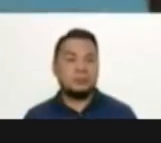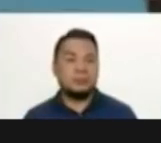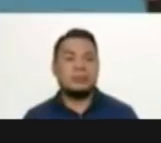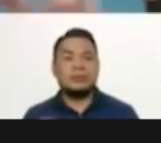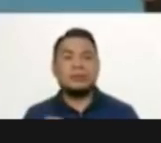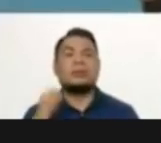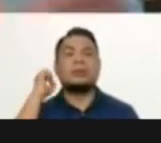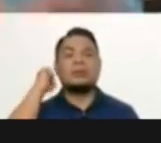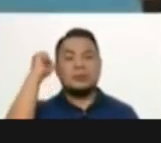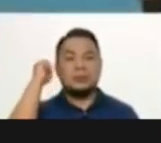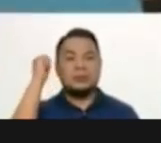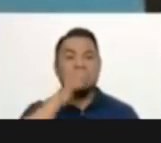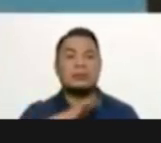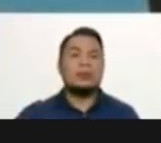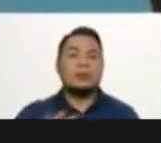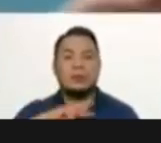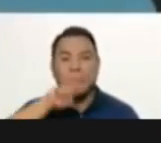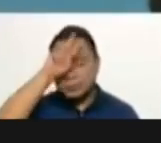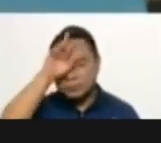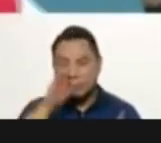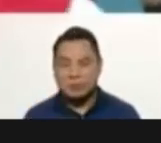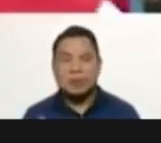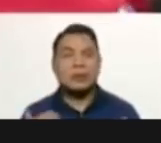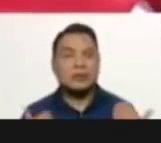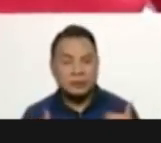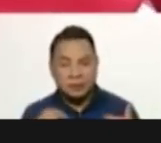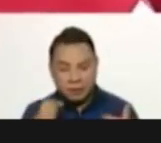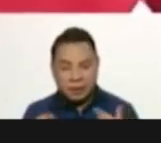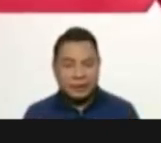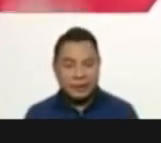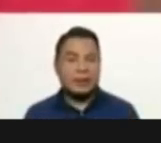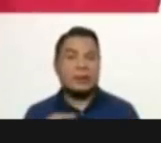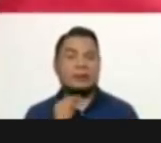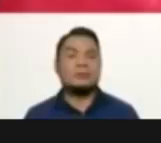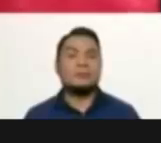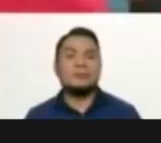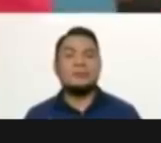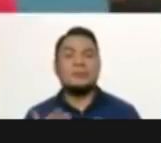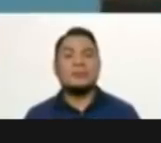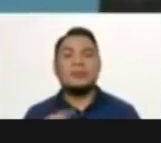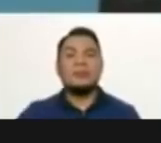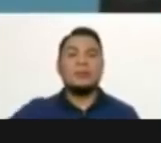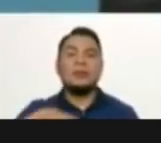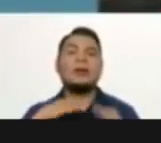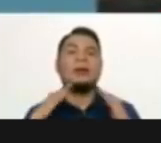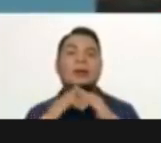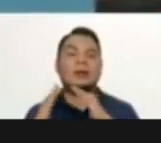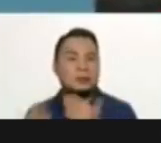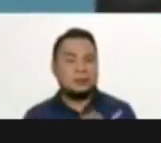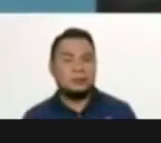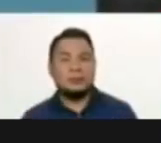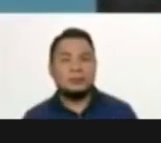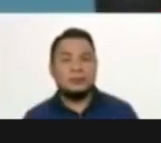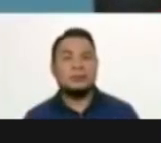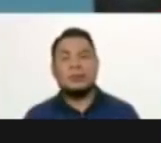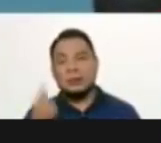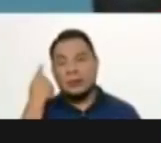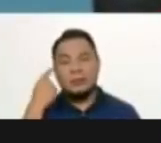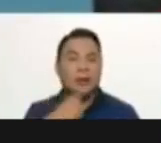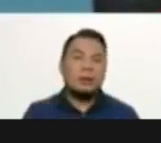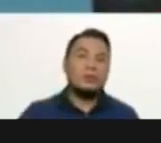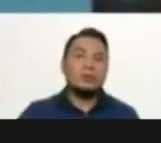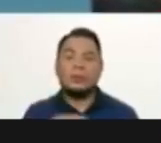un derecho de todos los peruanos tener este gas en vuestros hogares. Para